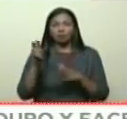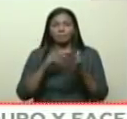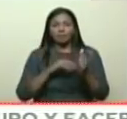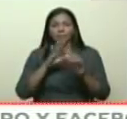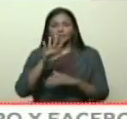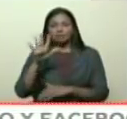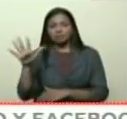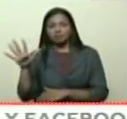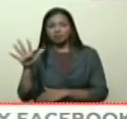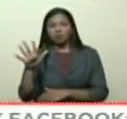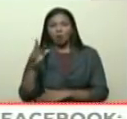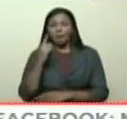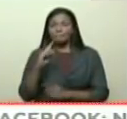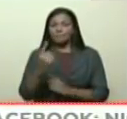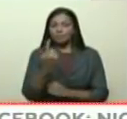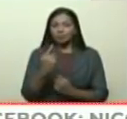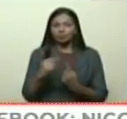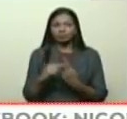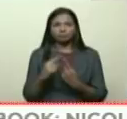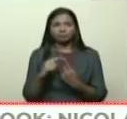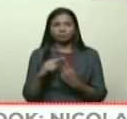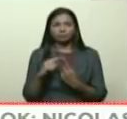2019-2025. Bueno, en primer lugar,